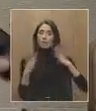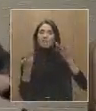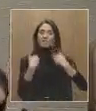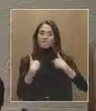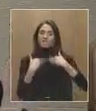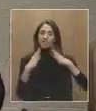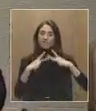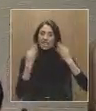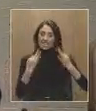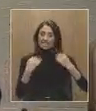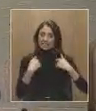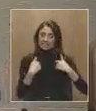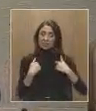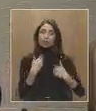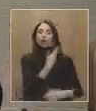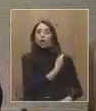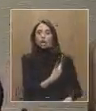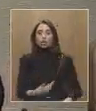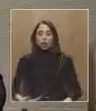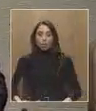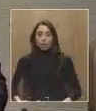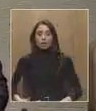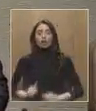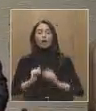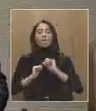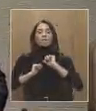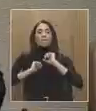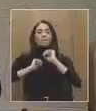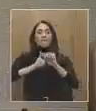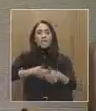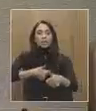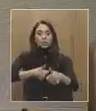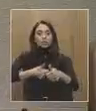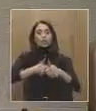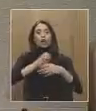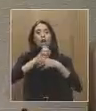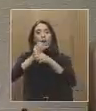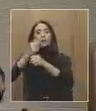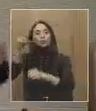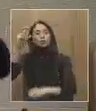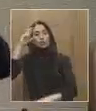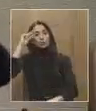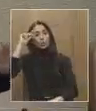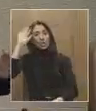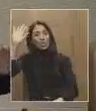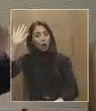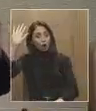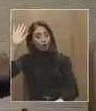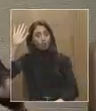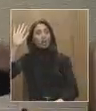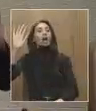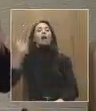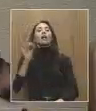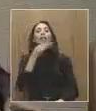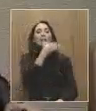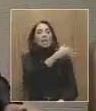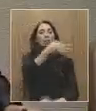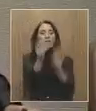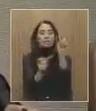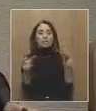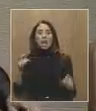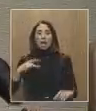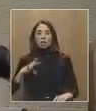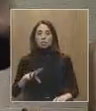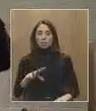de que el gobierno haya finalmente vencido la presión ideológica que lo llevaba a decirle a los